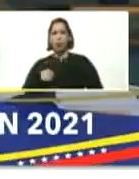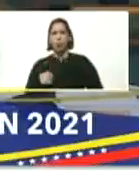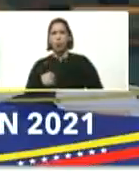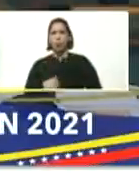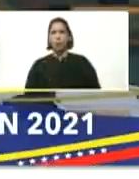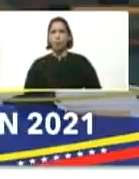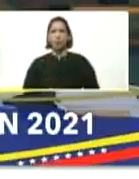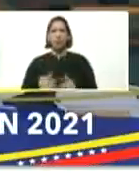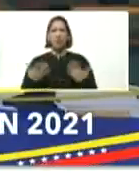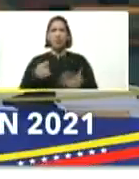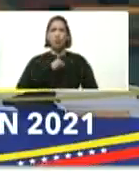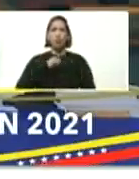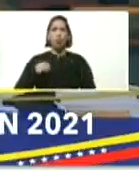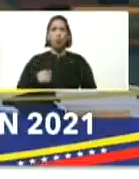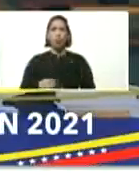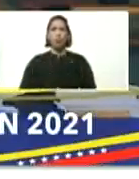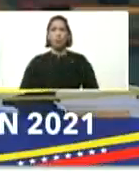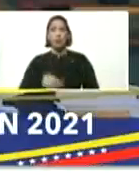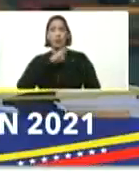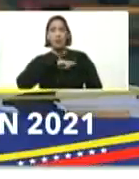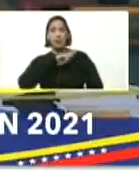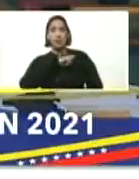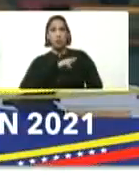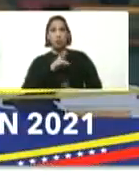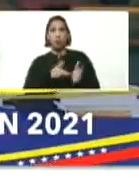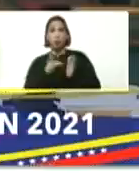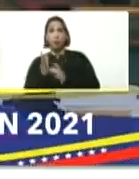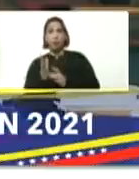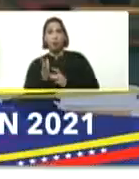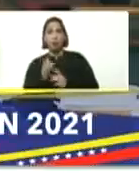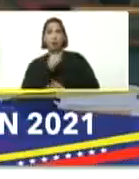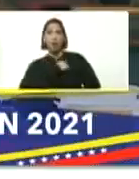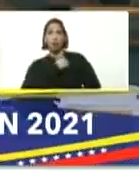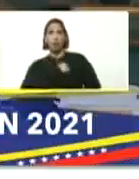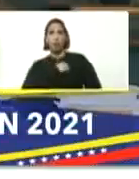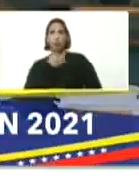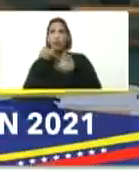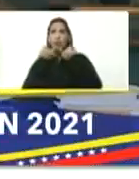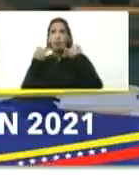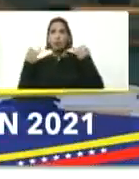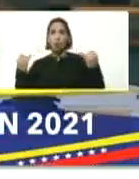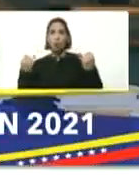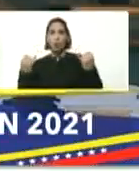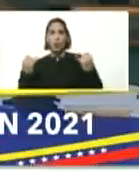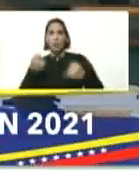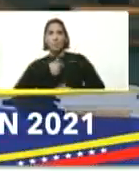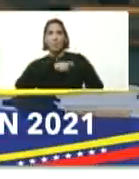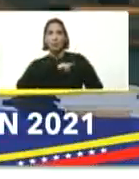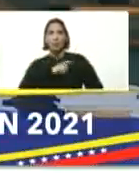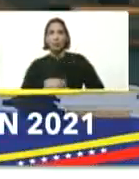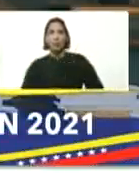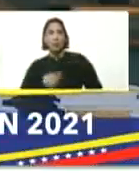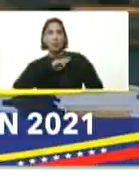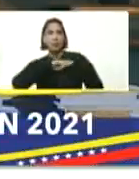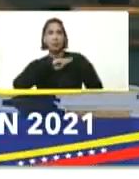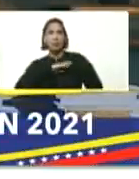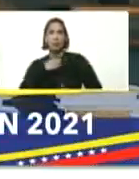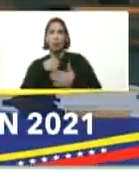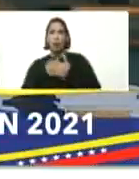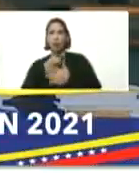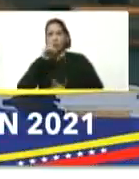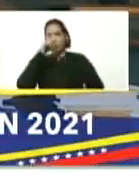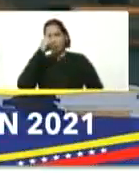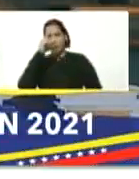qué somos, la religión cristiana, católica y papista, el idioma español, racismo anti-indio, racismo anti-negro.